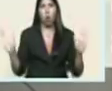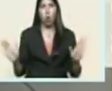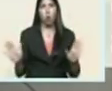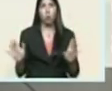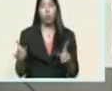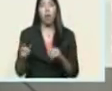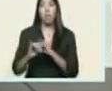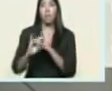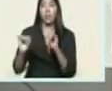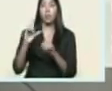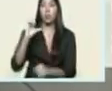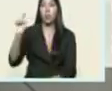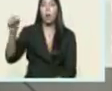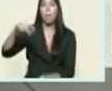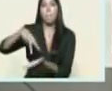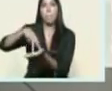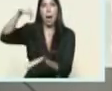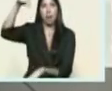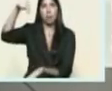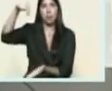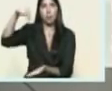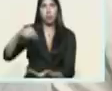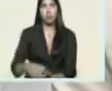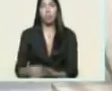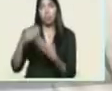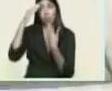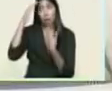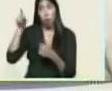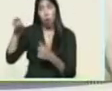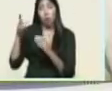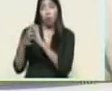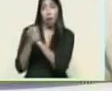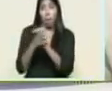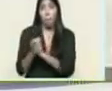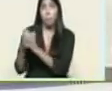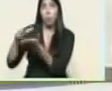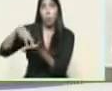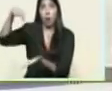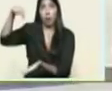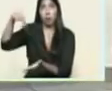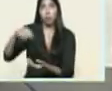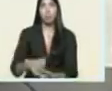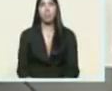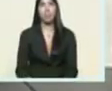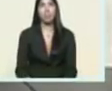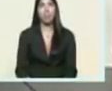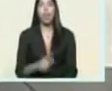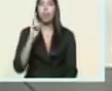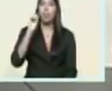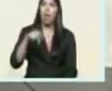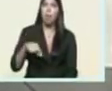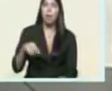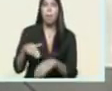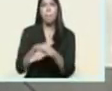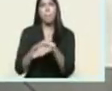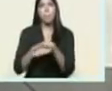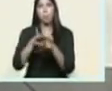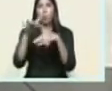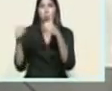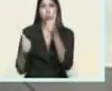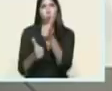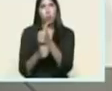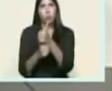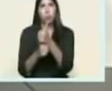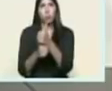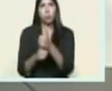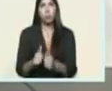saliendo a París, Elías. Saludos a todos nuestros amigos por París. Igualmente el vicepresidente de Soberanía